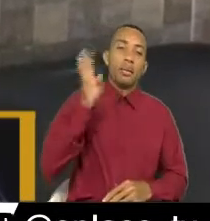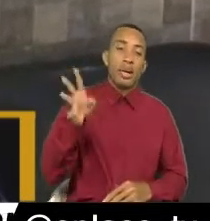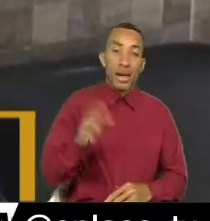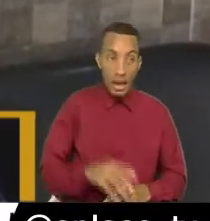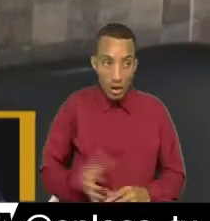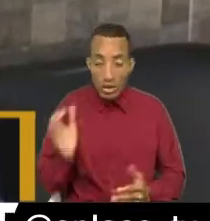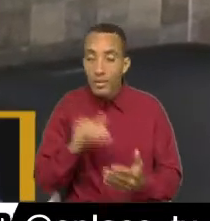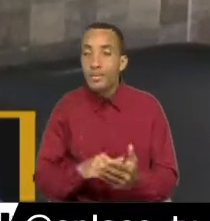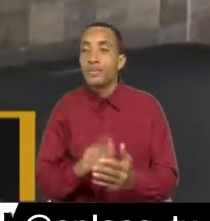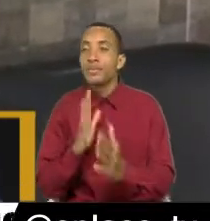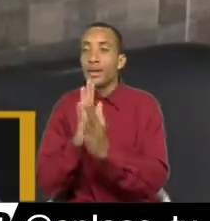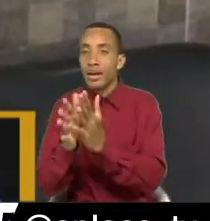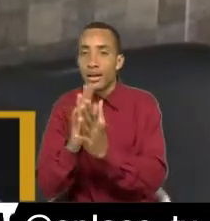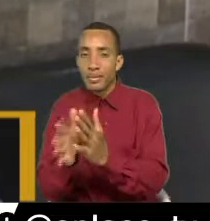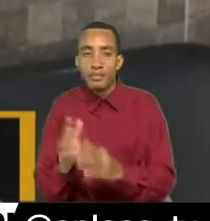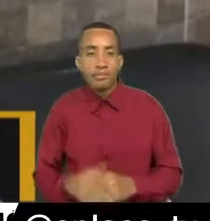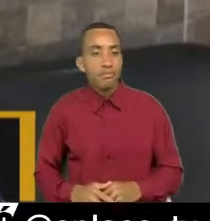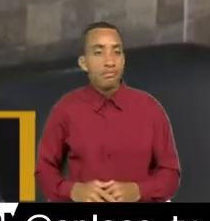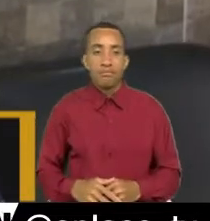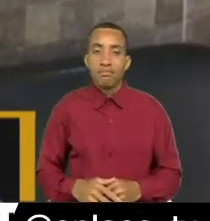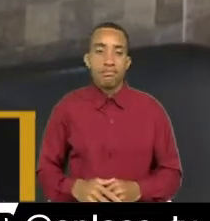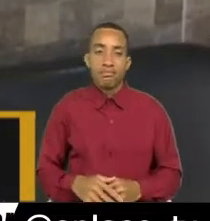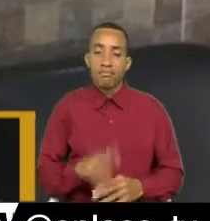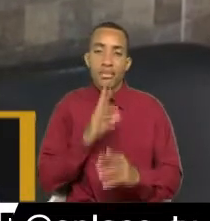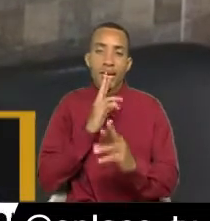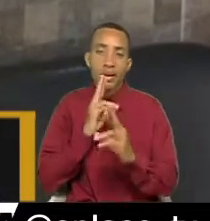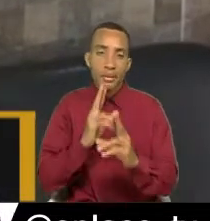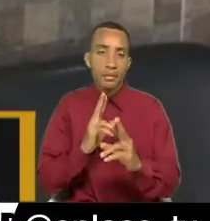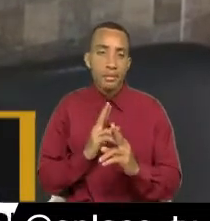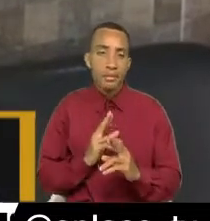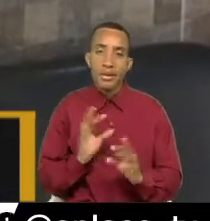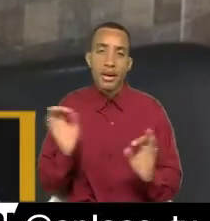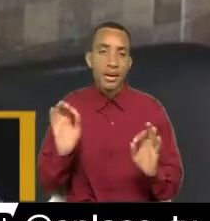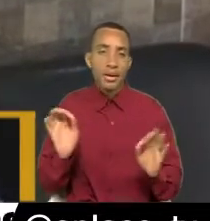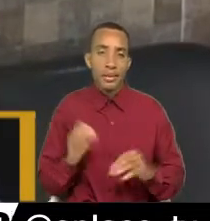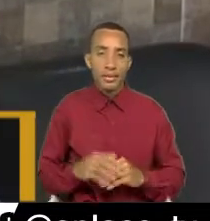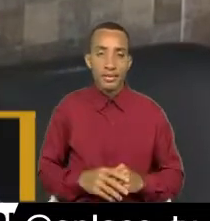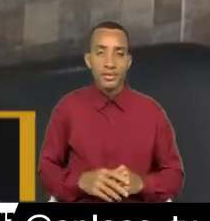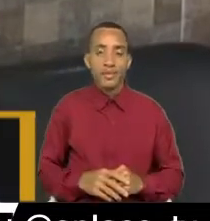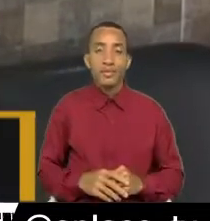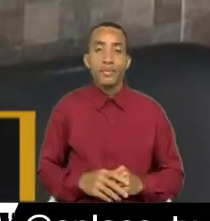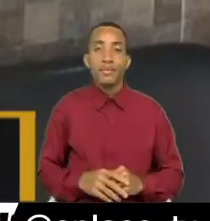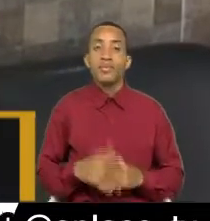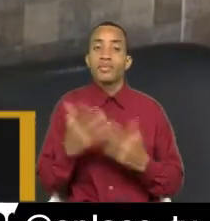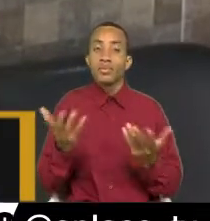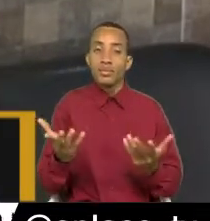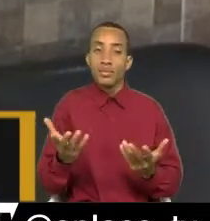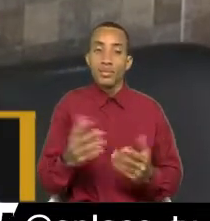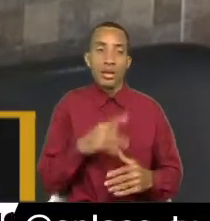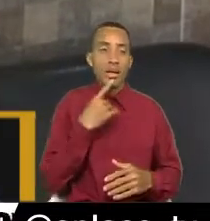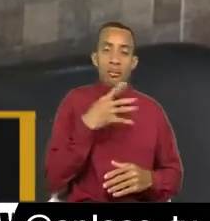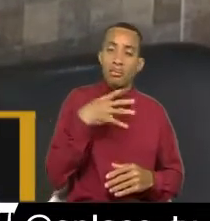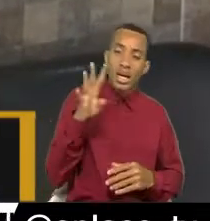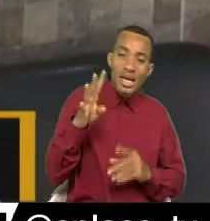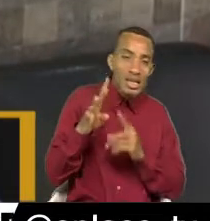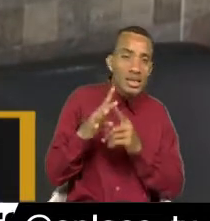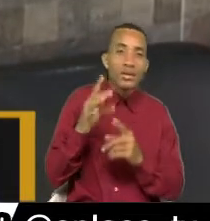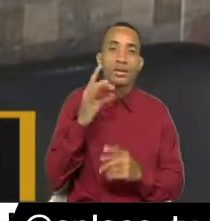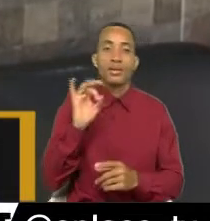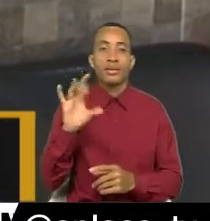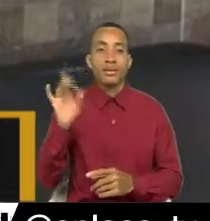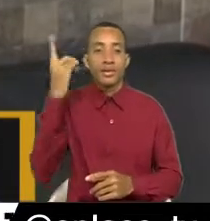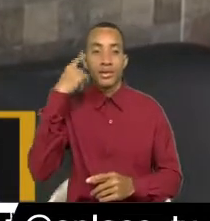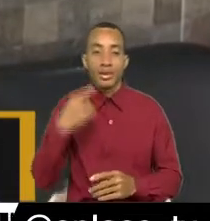todavía. ¿Todavía no les han dado respuesta? No han dado respuesta todavía, y el desacato ya tiene como 15 días